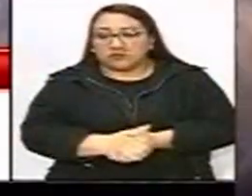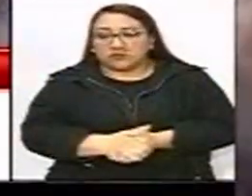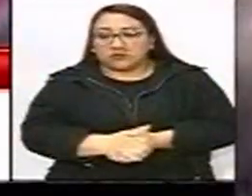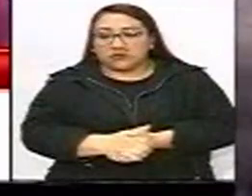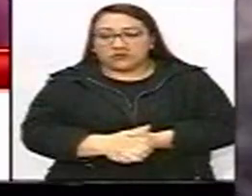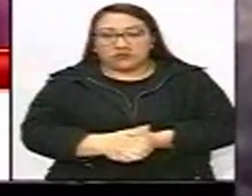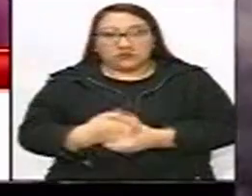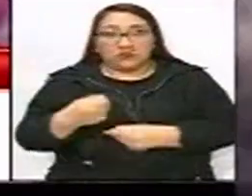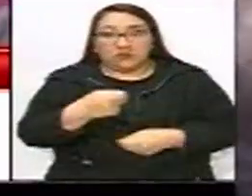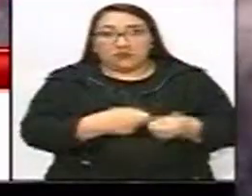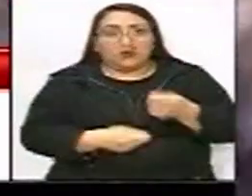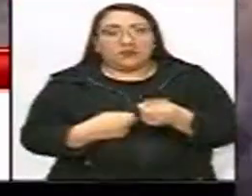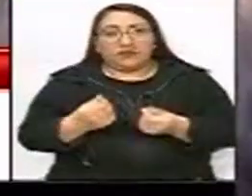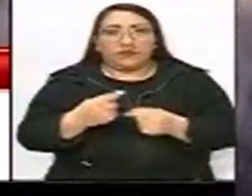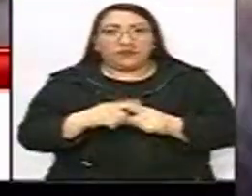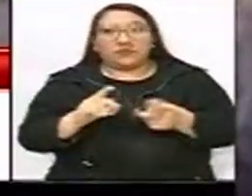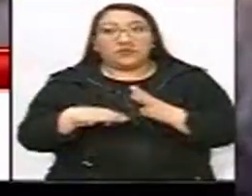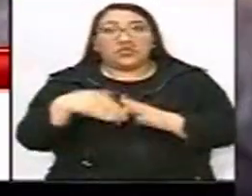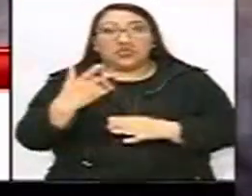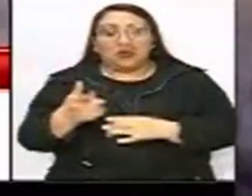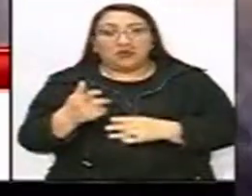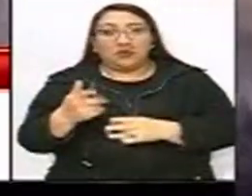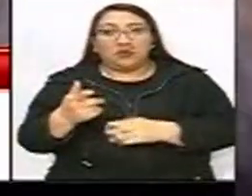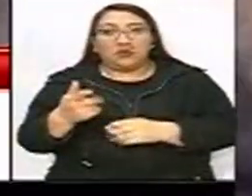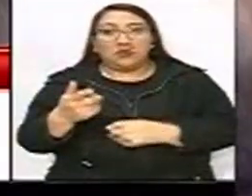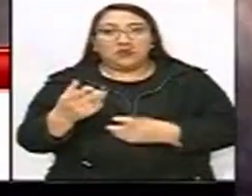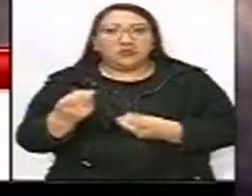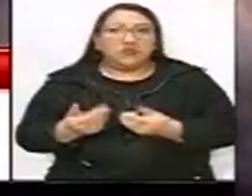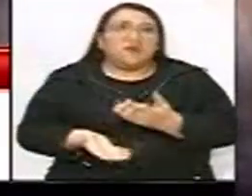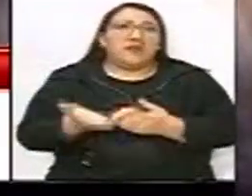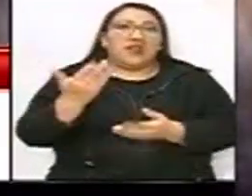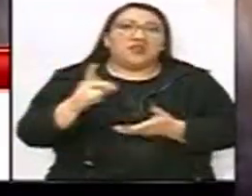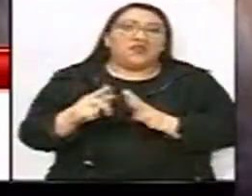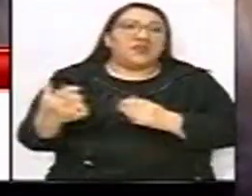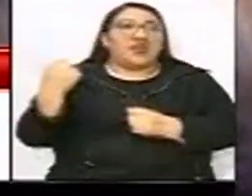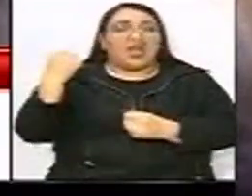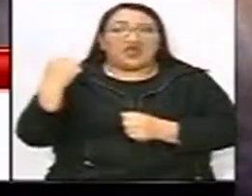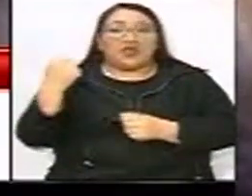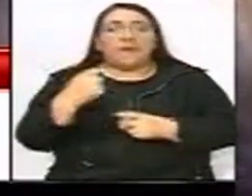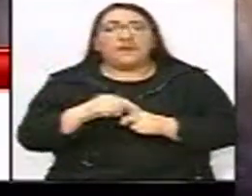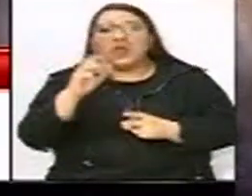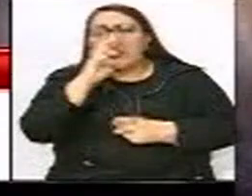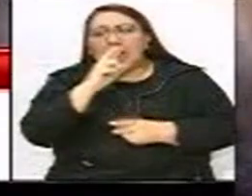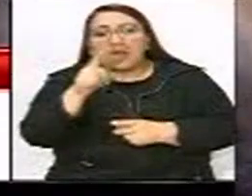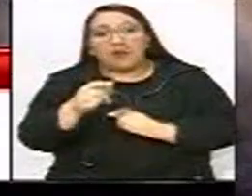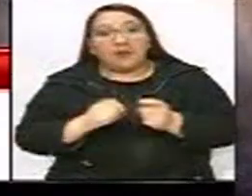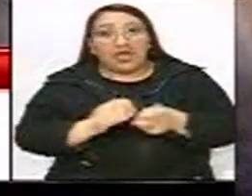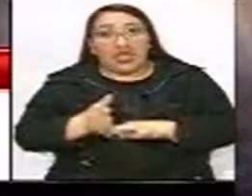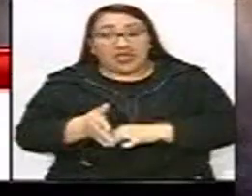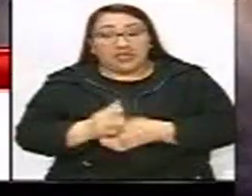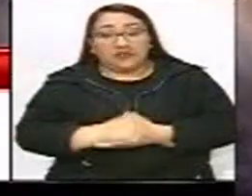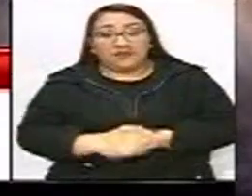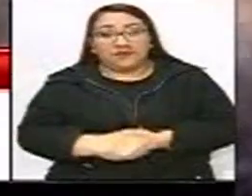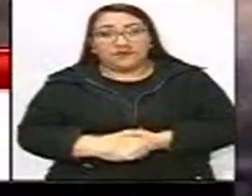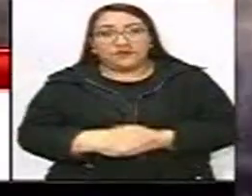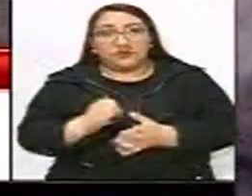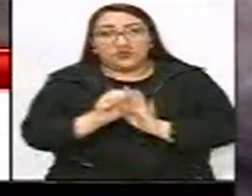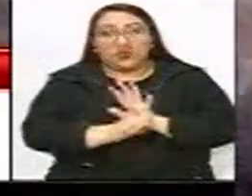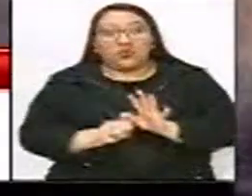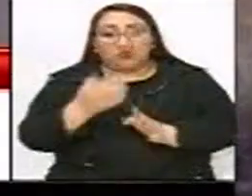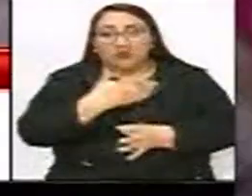que se han invertido dinero, pero que después la rentabilidad es mucho mayor. Pero lo curioso de los peajes y las concesiones en